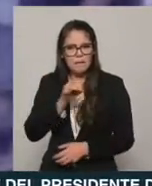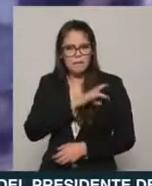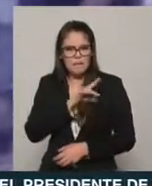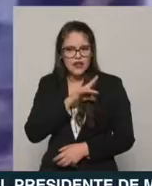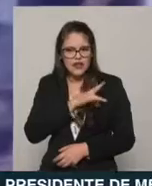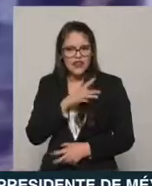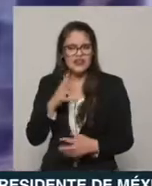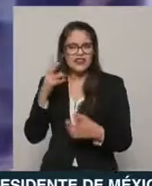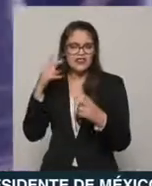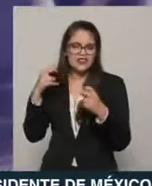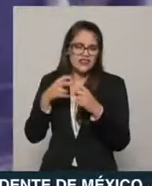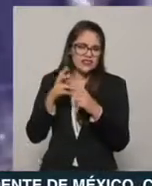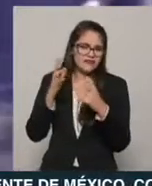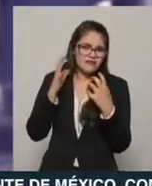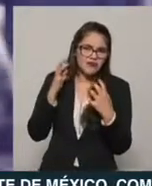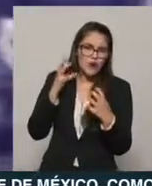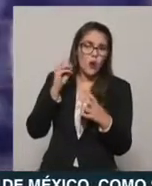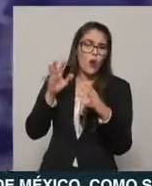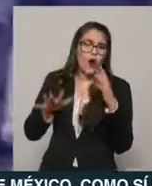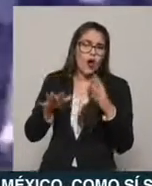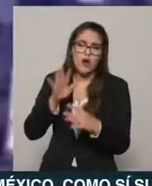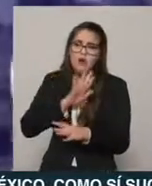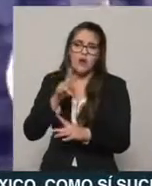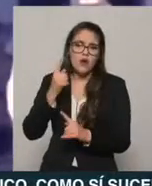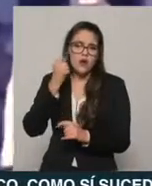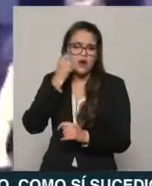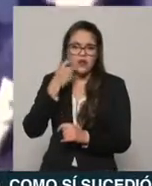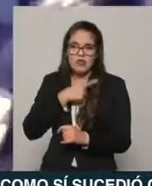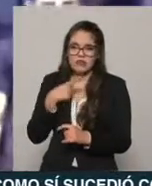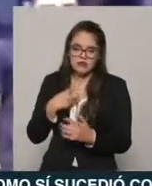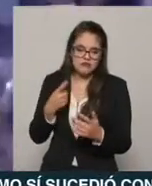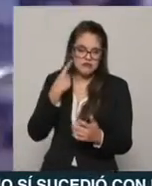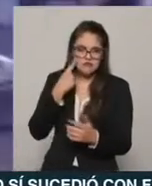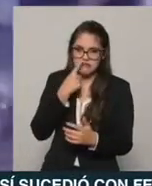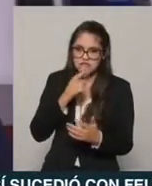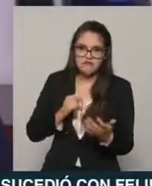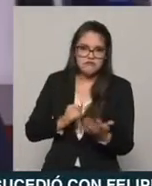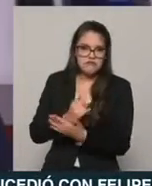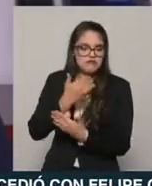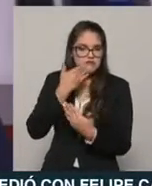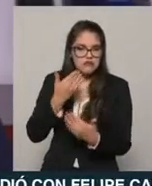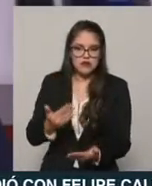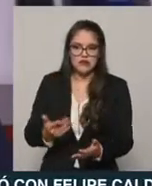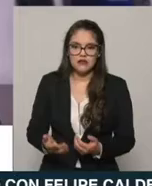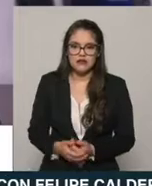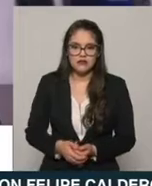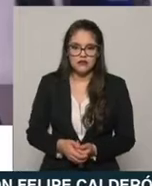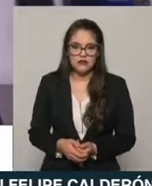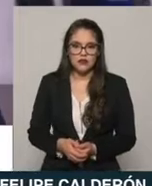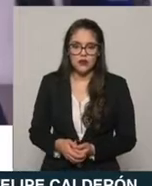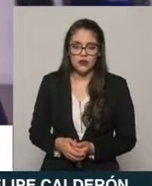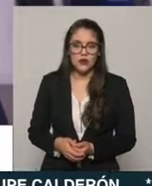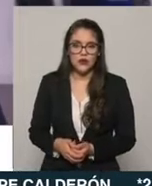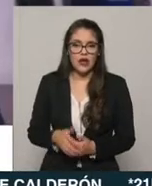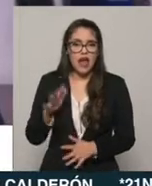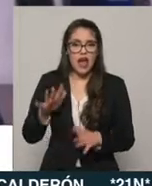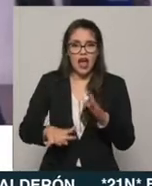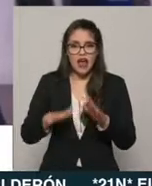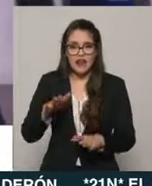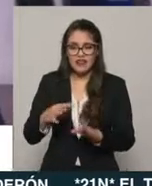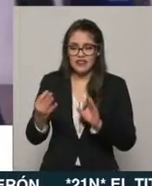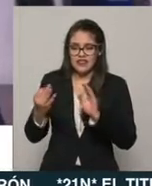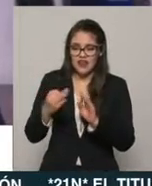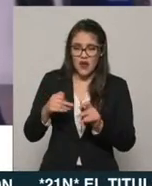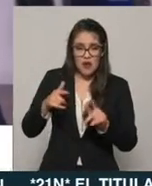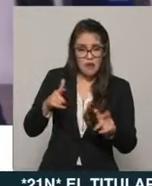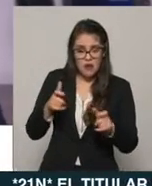tensiones y que bajo cualquier circunstancia debe actuar y actuar bien. Cuando un enfrentamiento armado es el resultado de